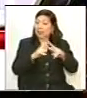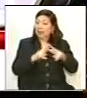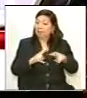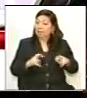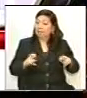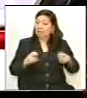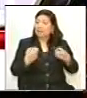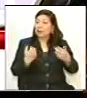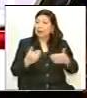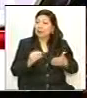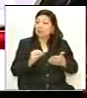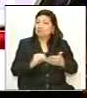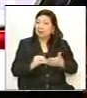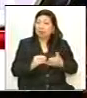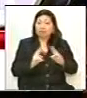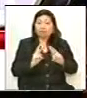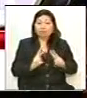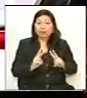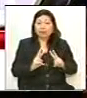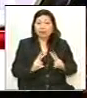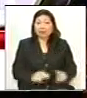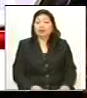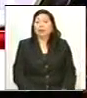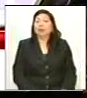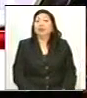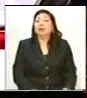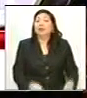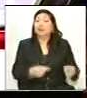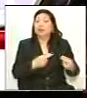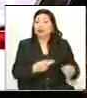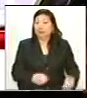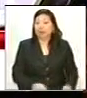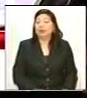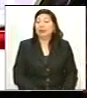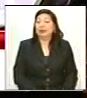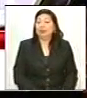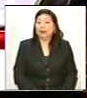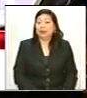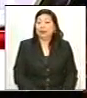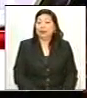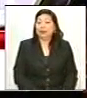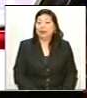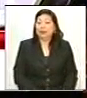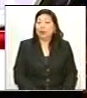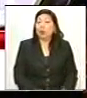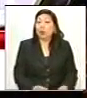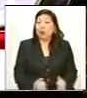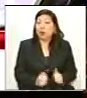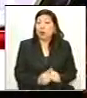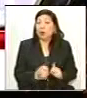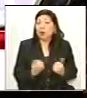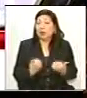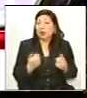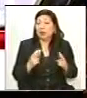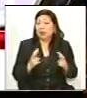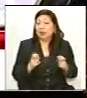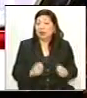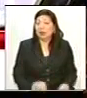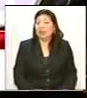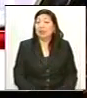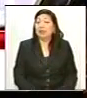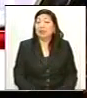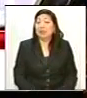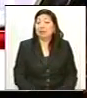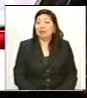investigación ya más desde la perspectiva del deslinde de responsabilidades, ¿no? Con relación al tema que se ha